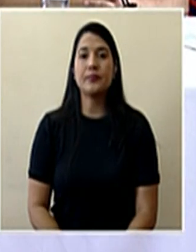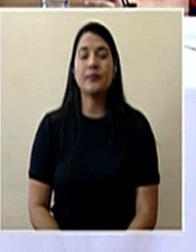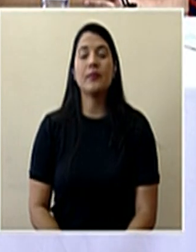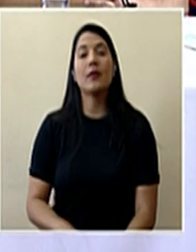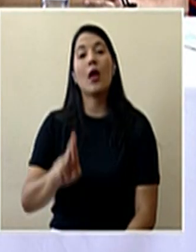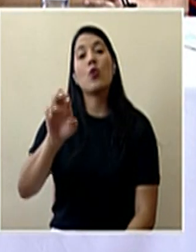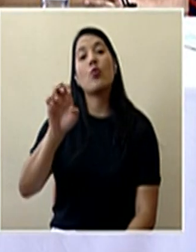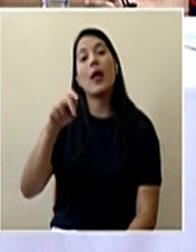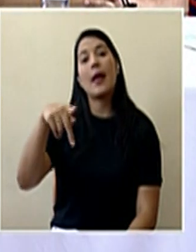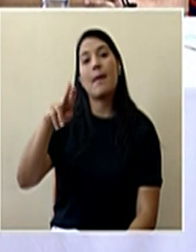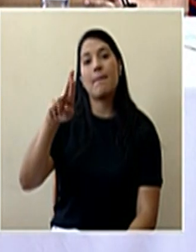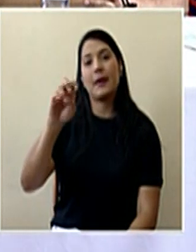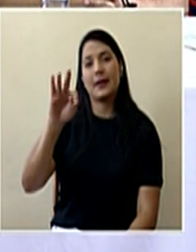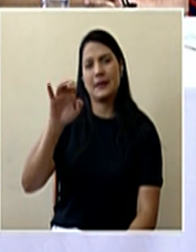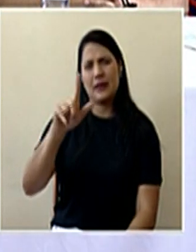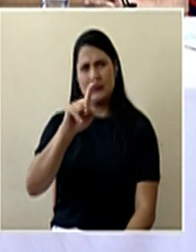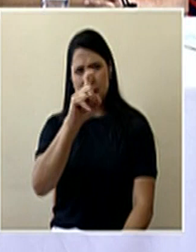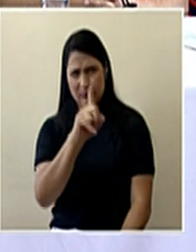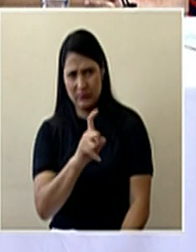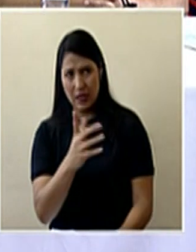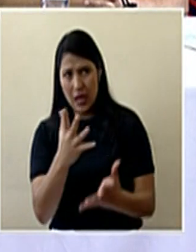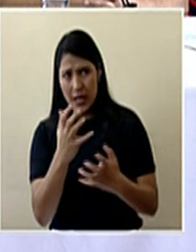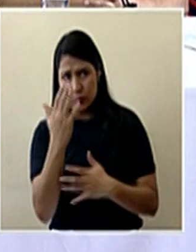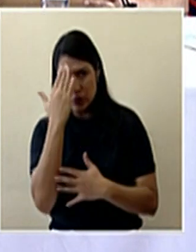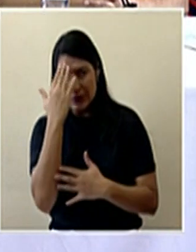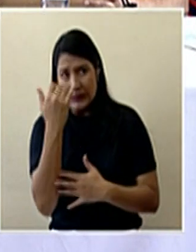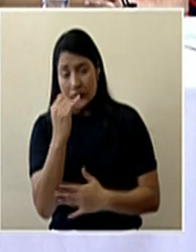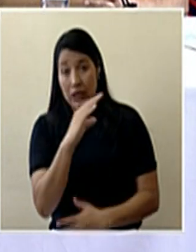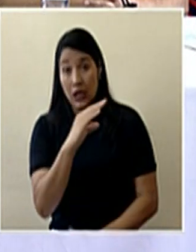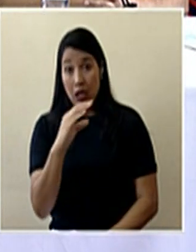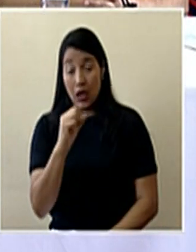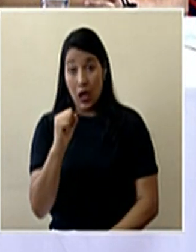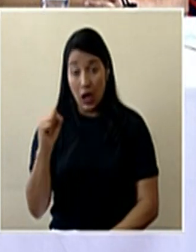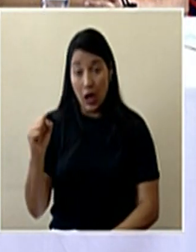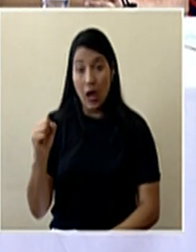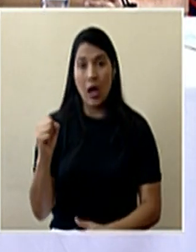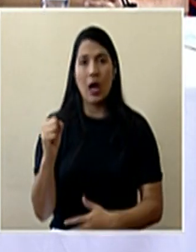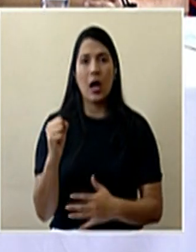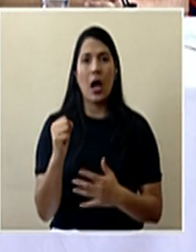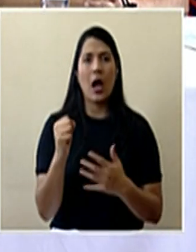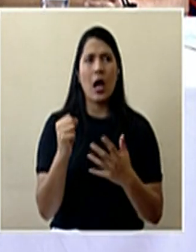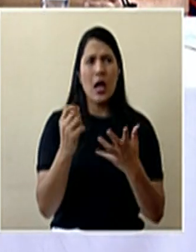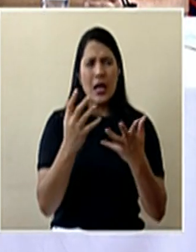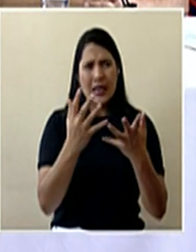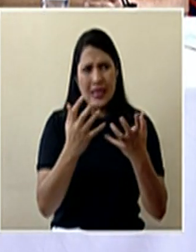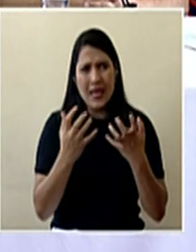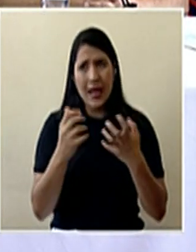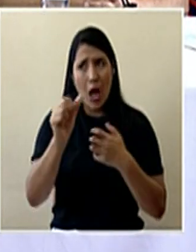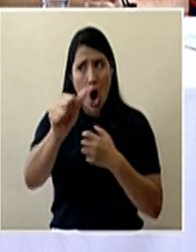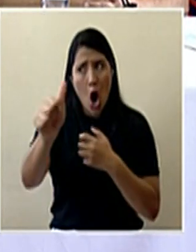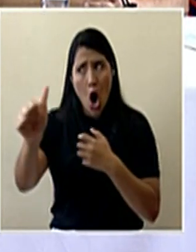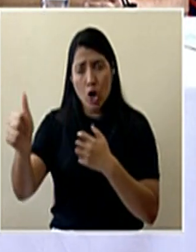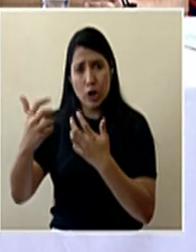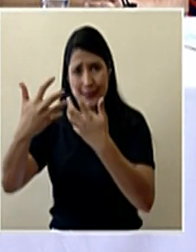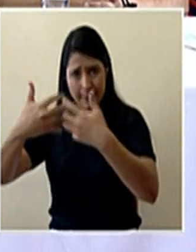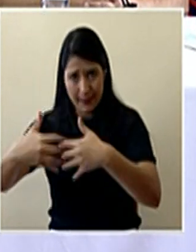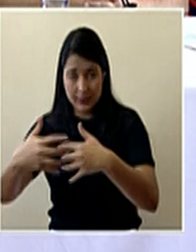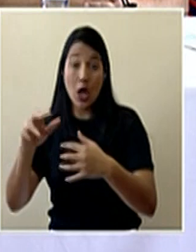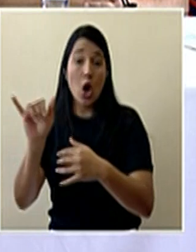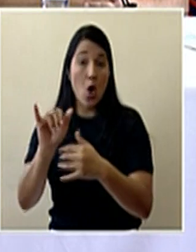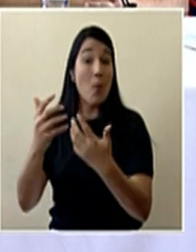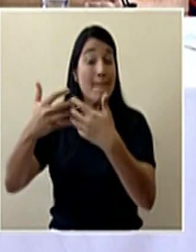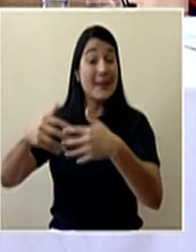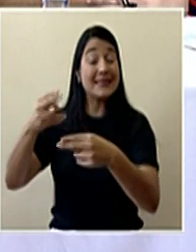Repretel consulta. Queremos saber si la Caja pretende que otras empresas, además de Grupo Vargas, puedan sumarse a la fabricación de las